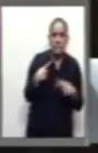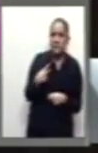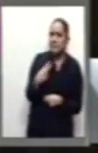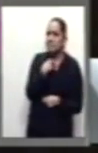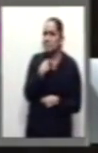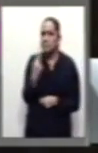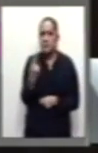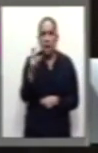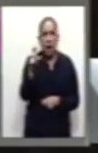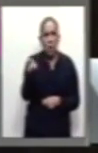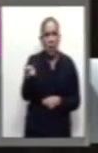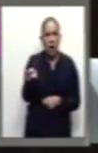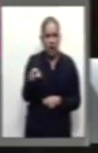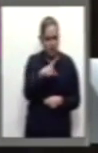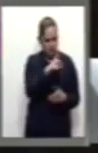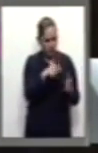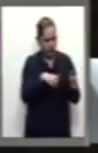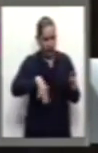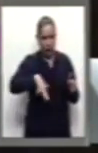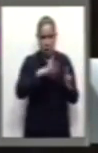el presupuesto.